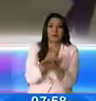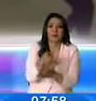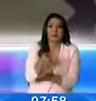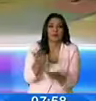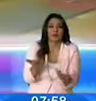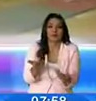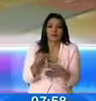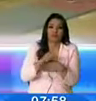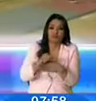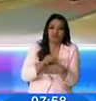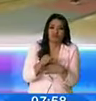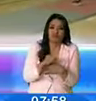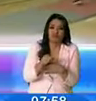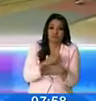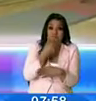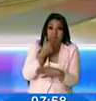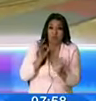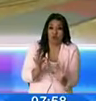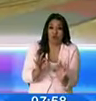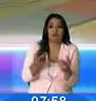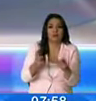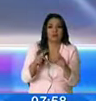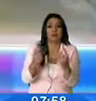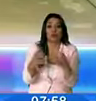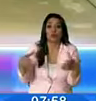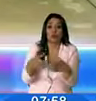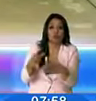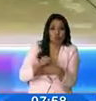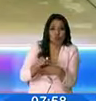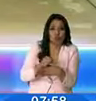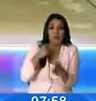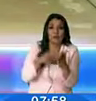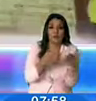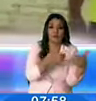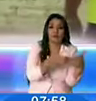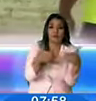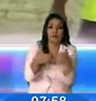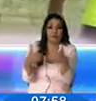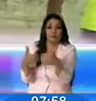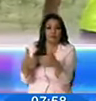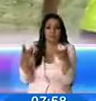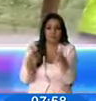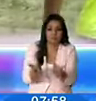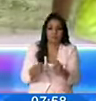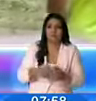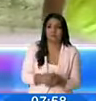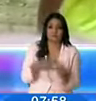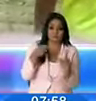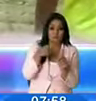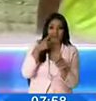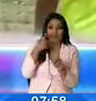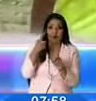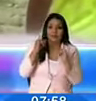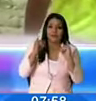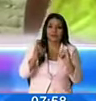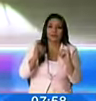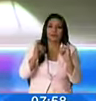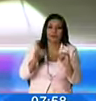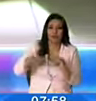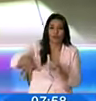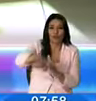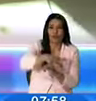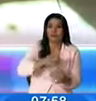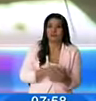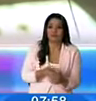solo entrenan para ser los mejores, sino también a nivel grupal también entrenan porque hay por equipos también. Entonces. Según Alejandro Monge, entrenador de florete,